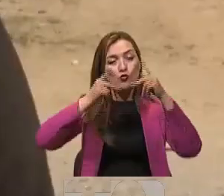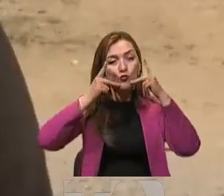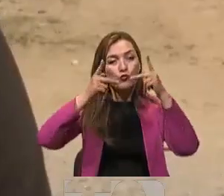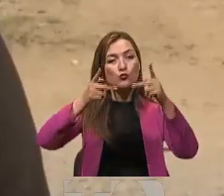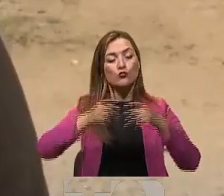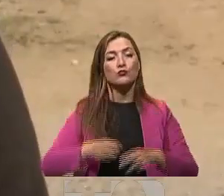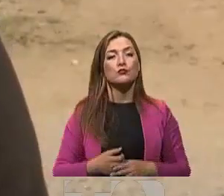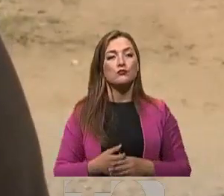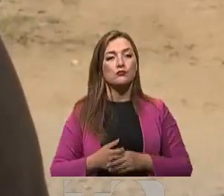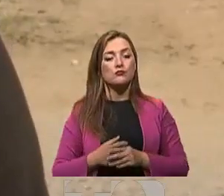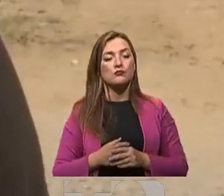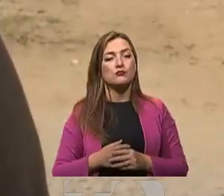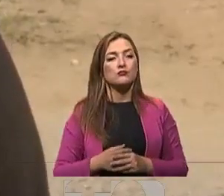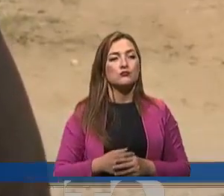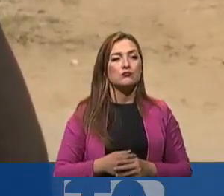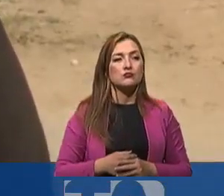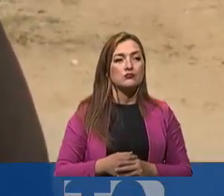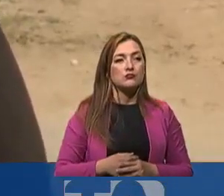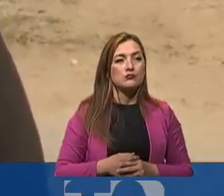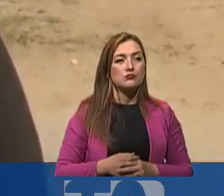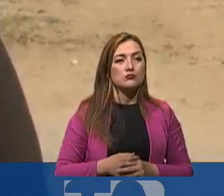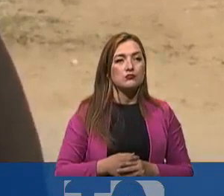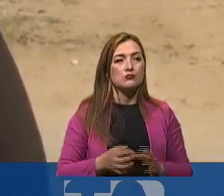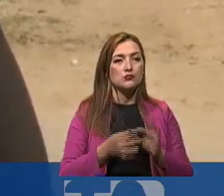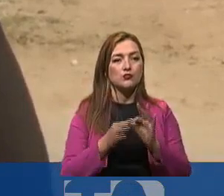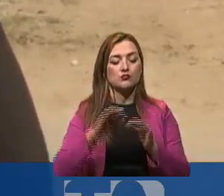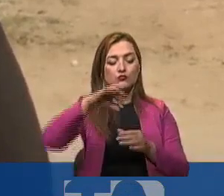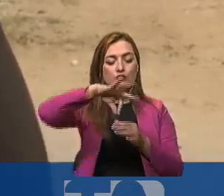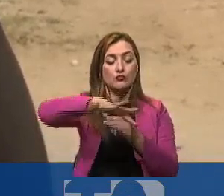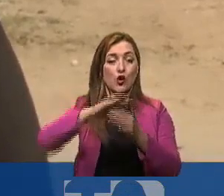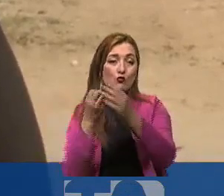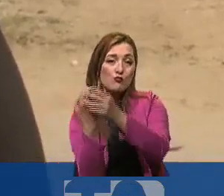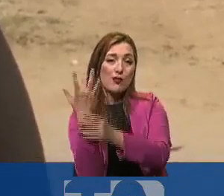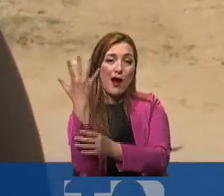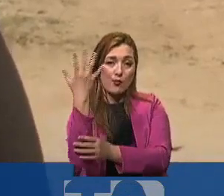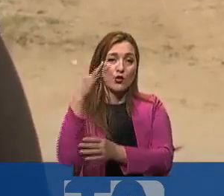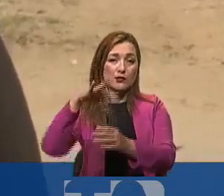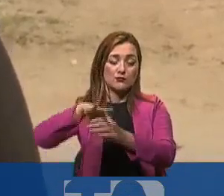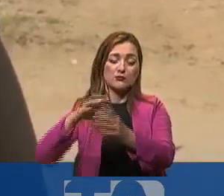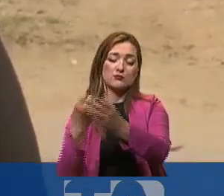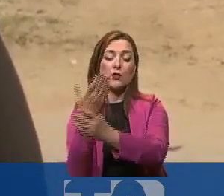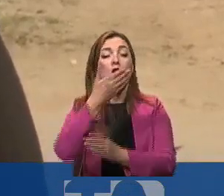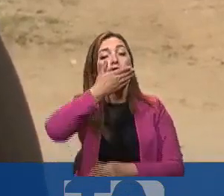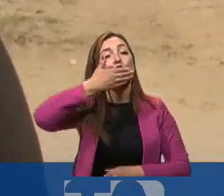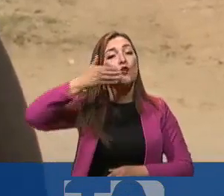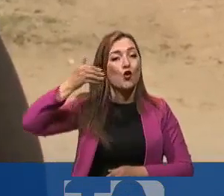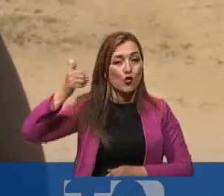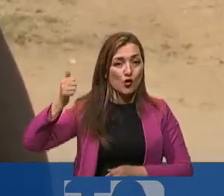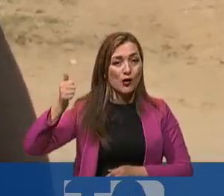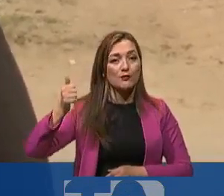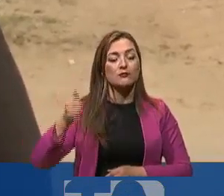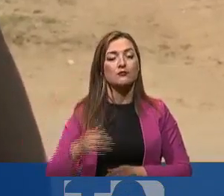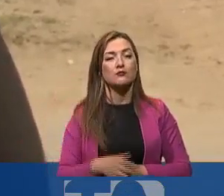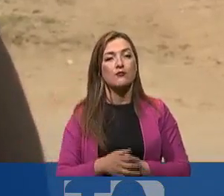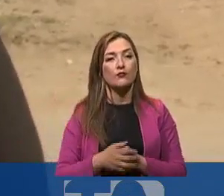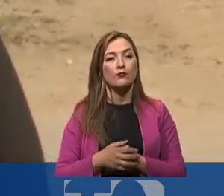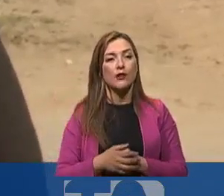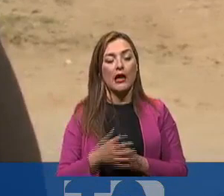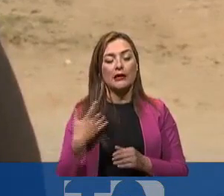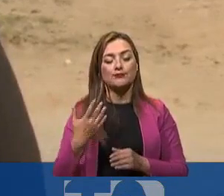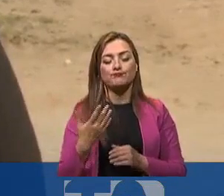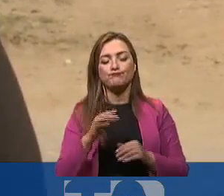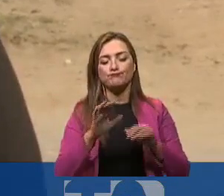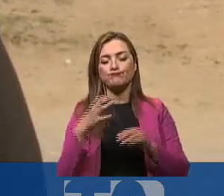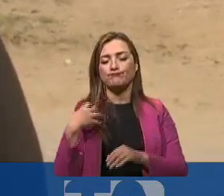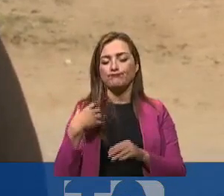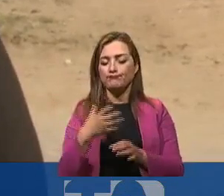público. Vamos a intervenir con especies forestales propias de la zona de quebrada y mejorar para garantizar servicios ecosistémicos. Tenemos que